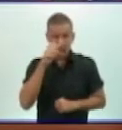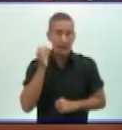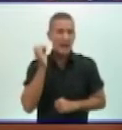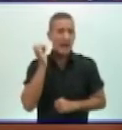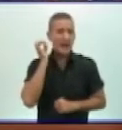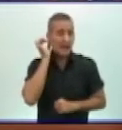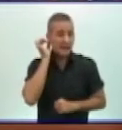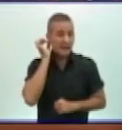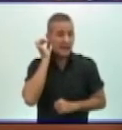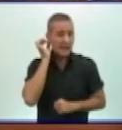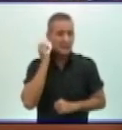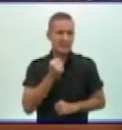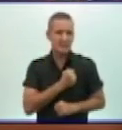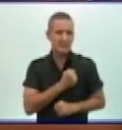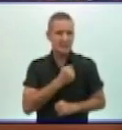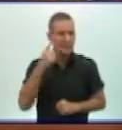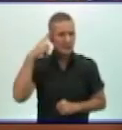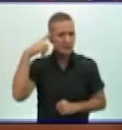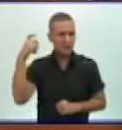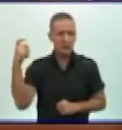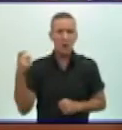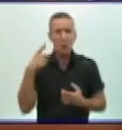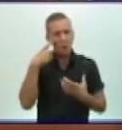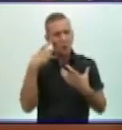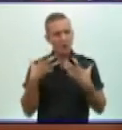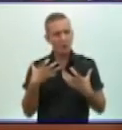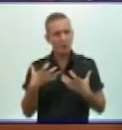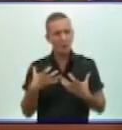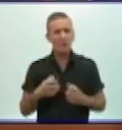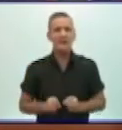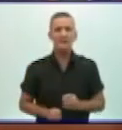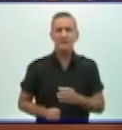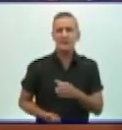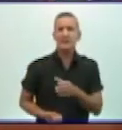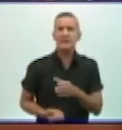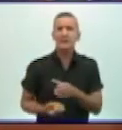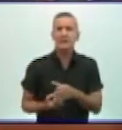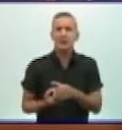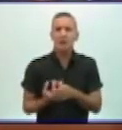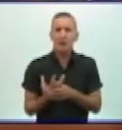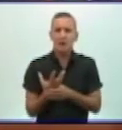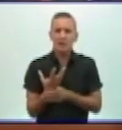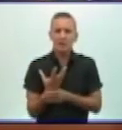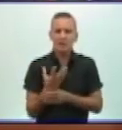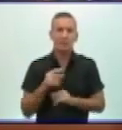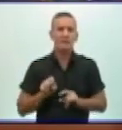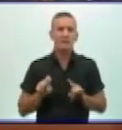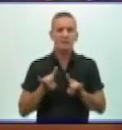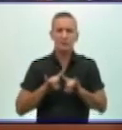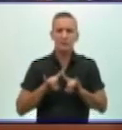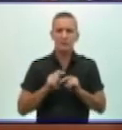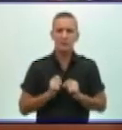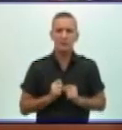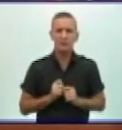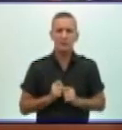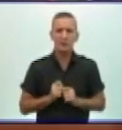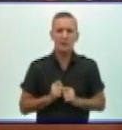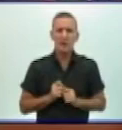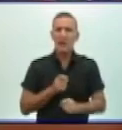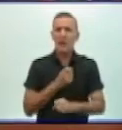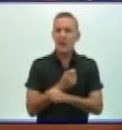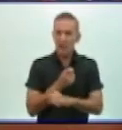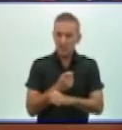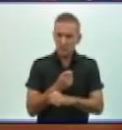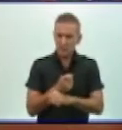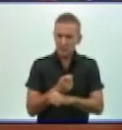decía, por la importancia que le dio a la creación de esta universidad. Mella consideraba que la educación no podía ser el privilegio de unos pocos. La